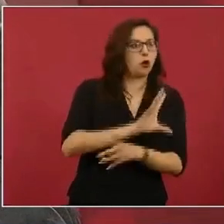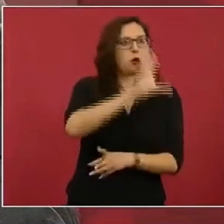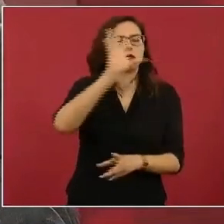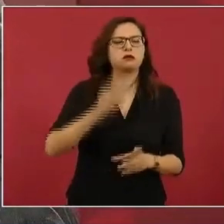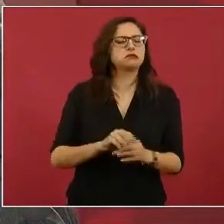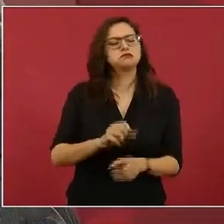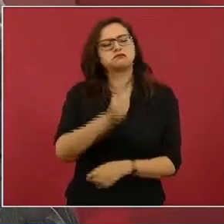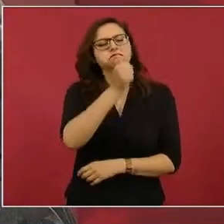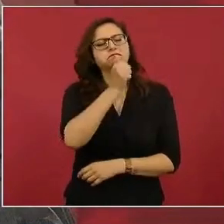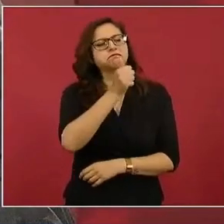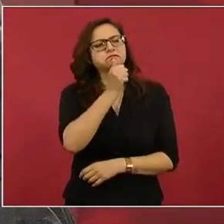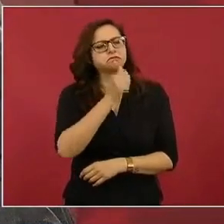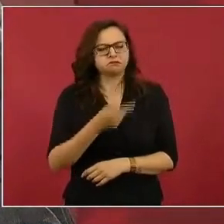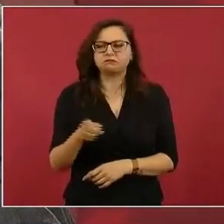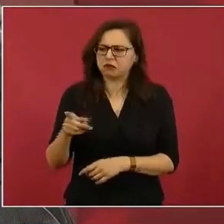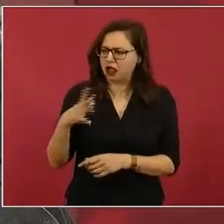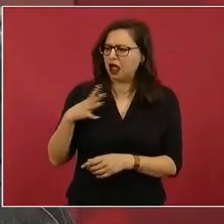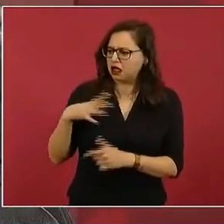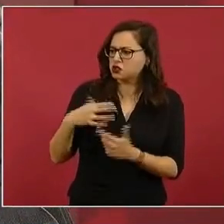eso vamos a salir.